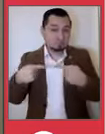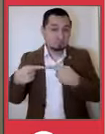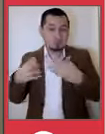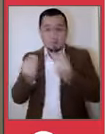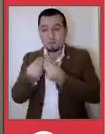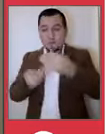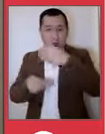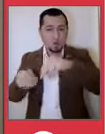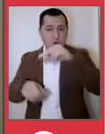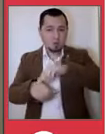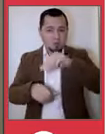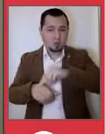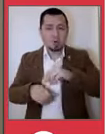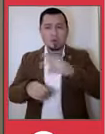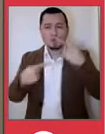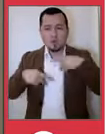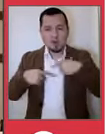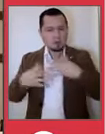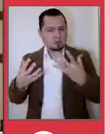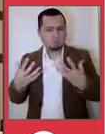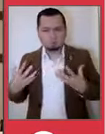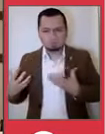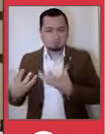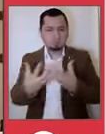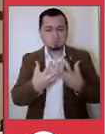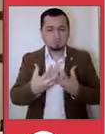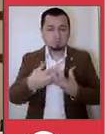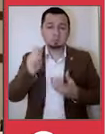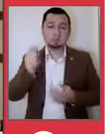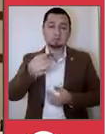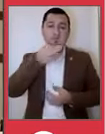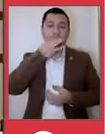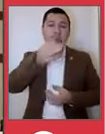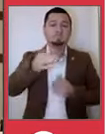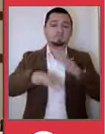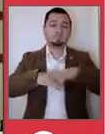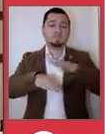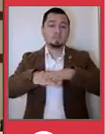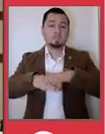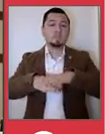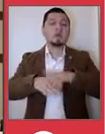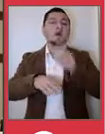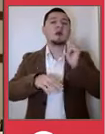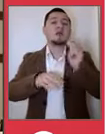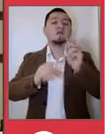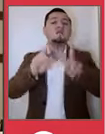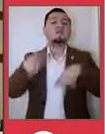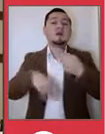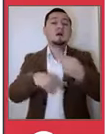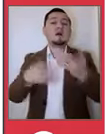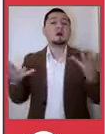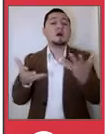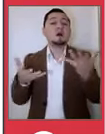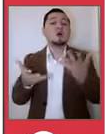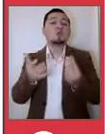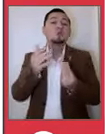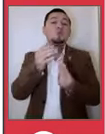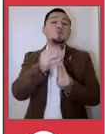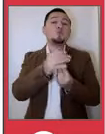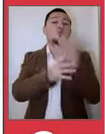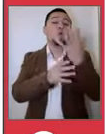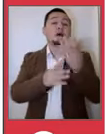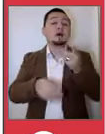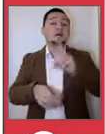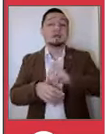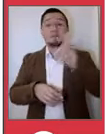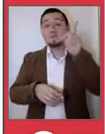y hablo a nombre de todos los que la integramos queremos anunciar las nuevas medidas de contención que aplicarán a partir